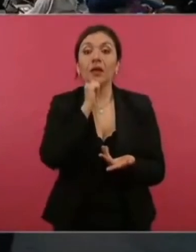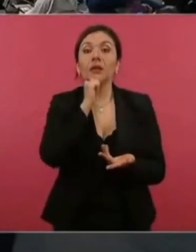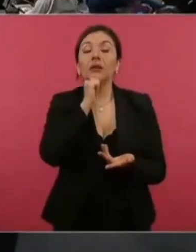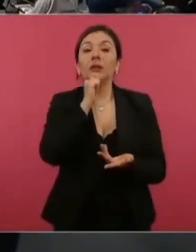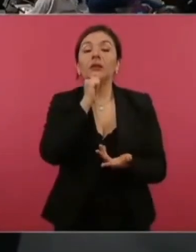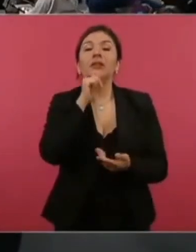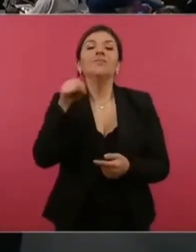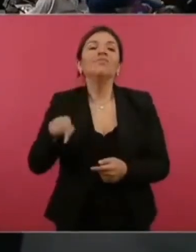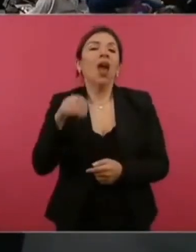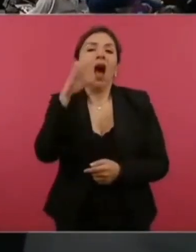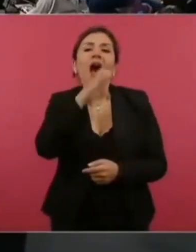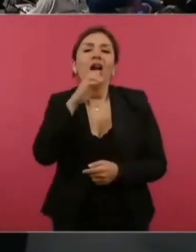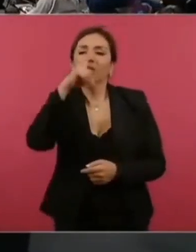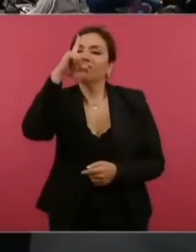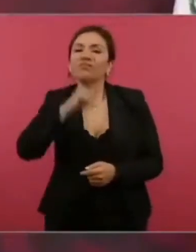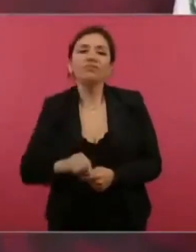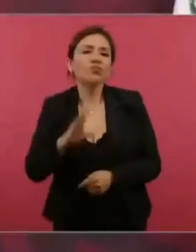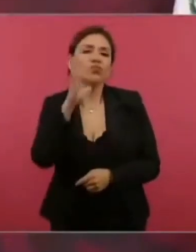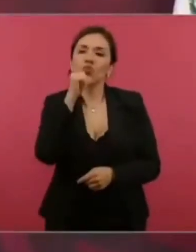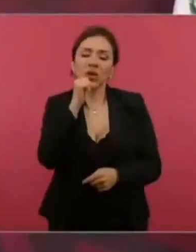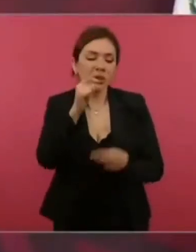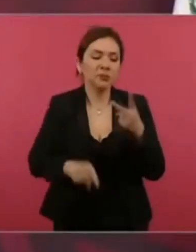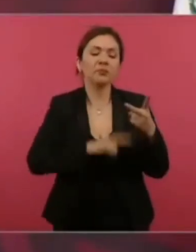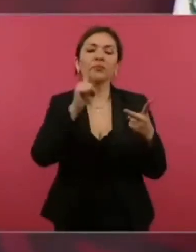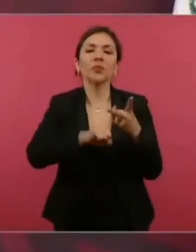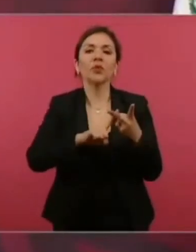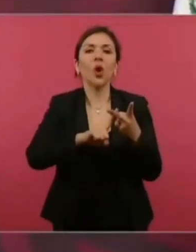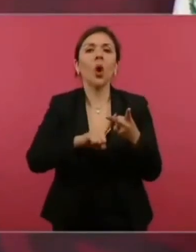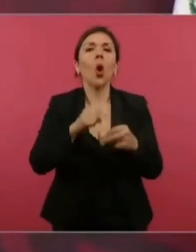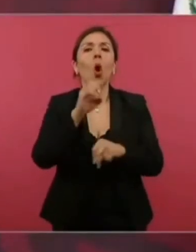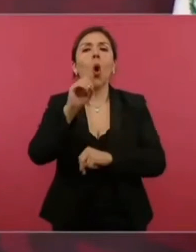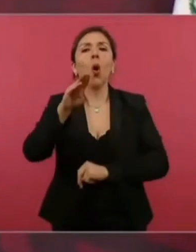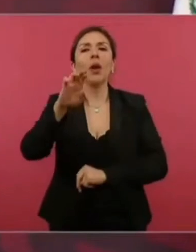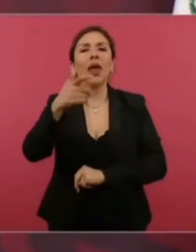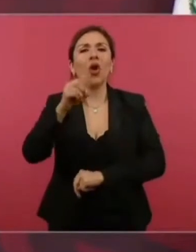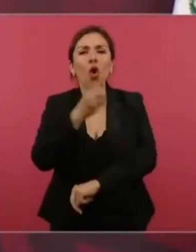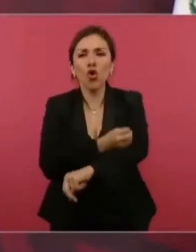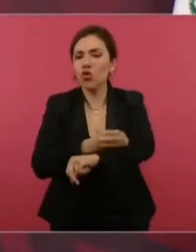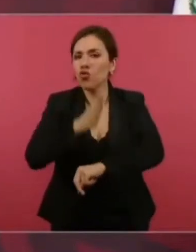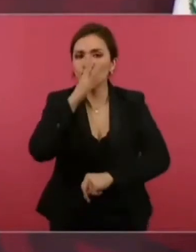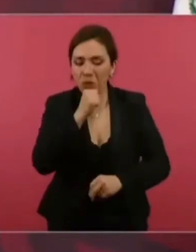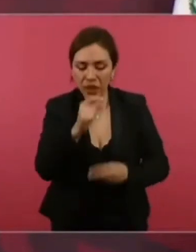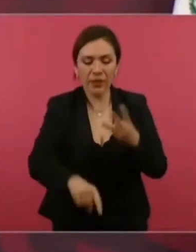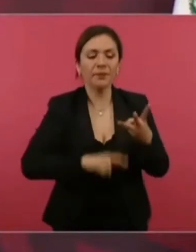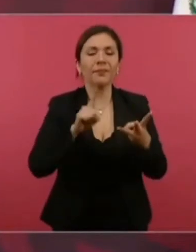No pudo Carranza, no pudo Obregón, no pudo Calles,